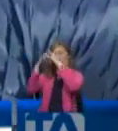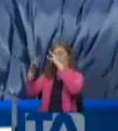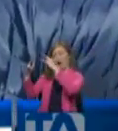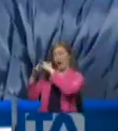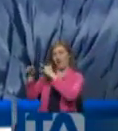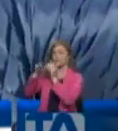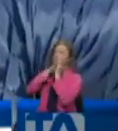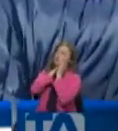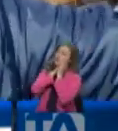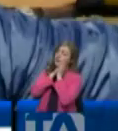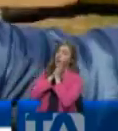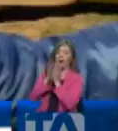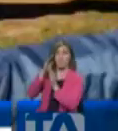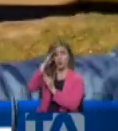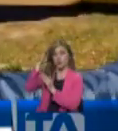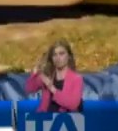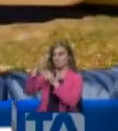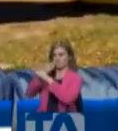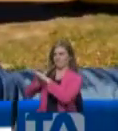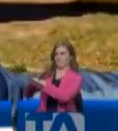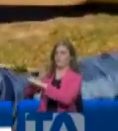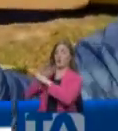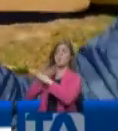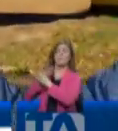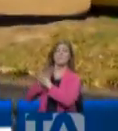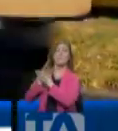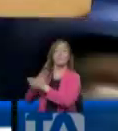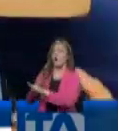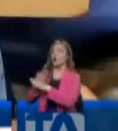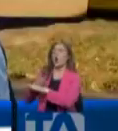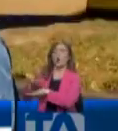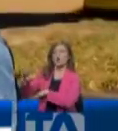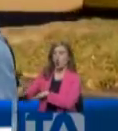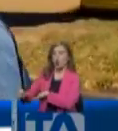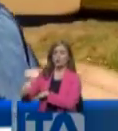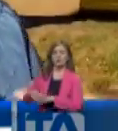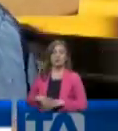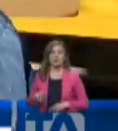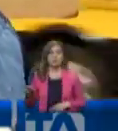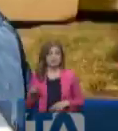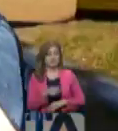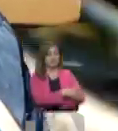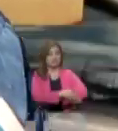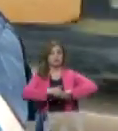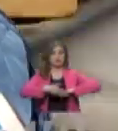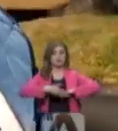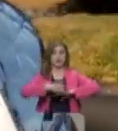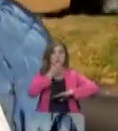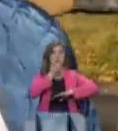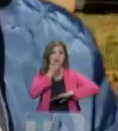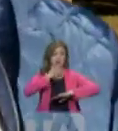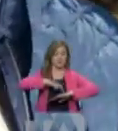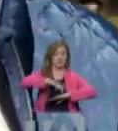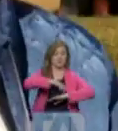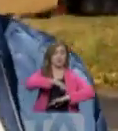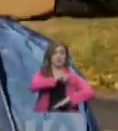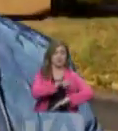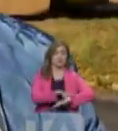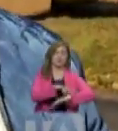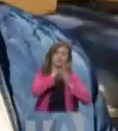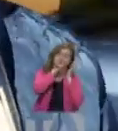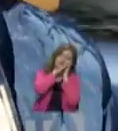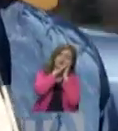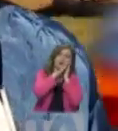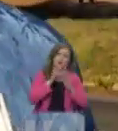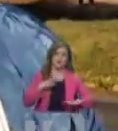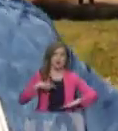acá en la parte baja, hoy lo hacen aquí en la calle, en la vereda literalmente, y nosotros para poder pasar tenemos que alzar la pierna y